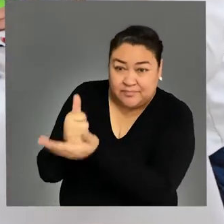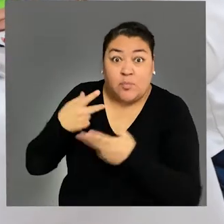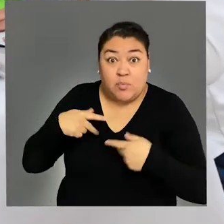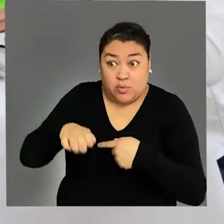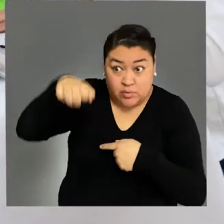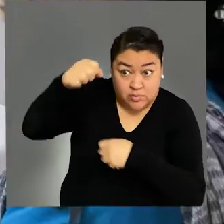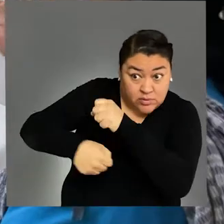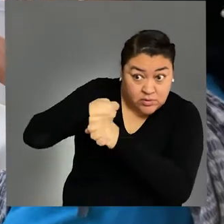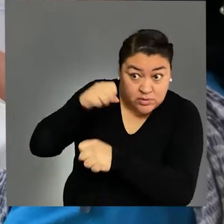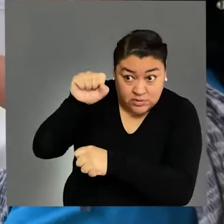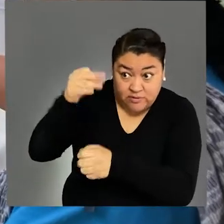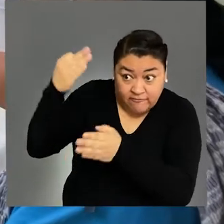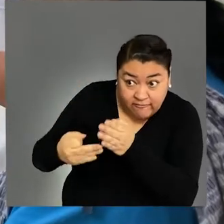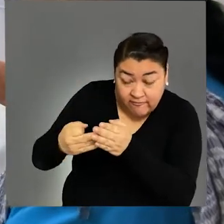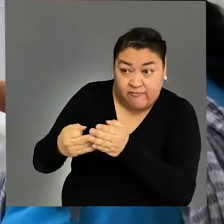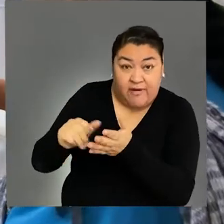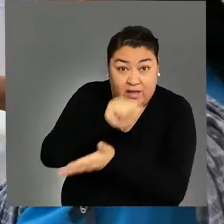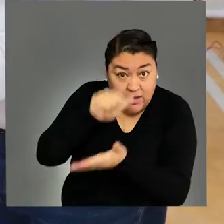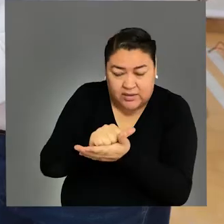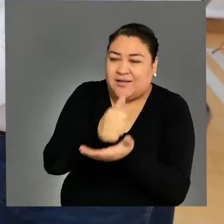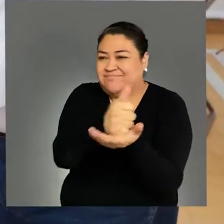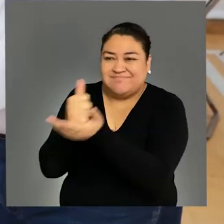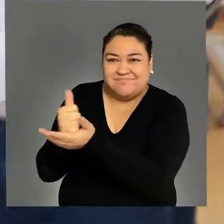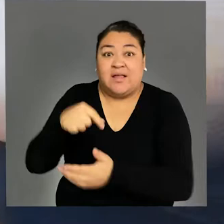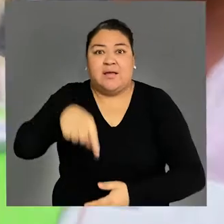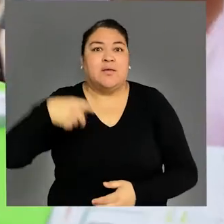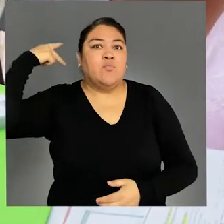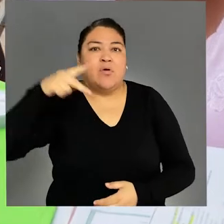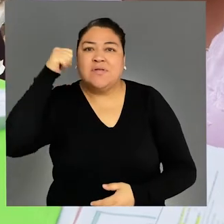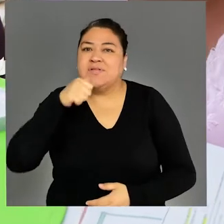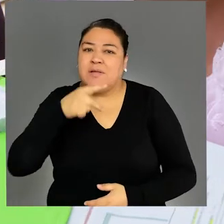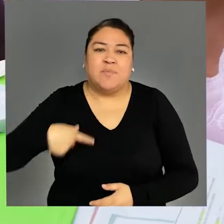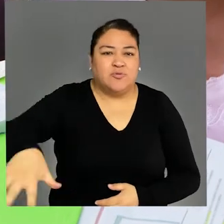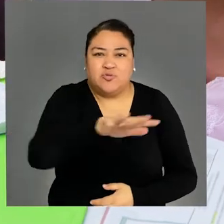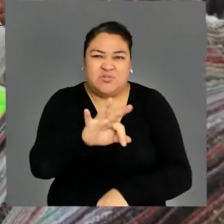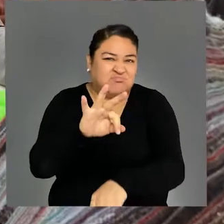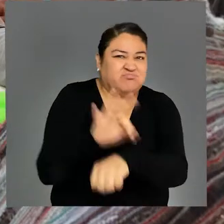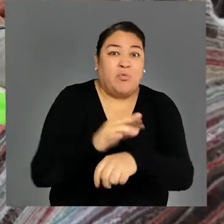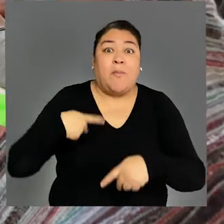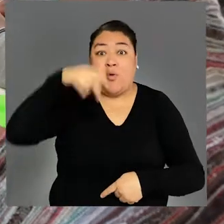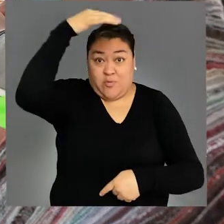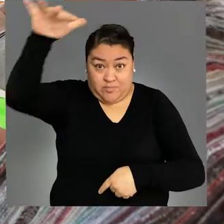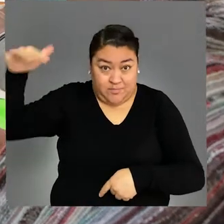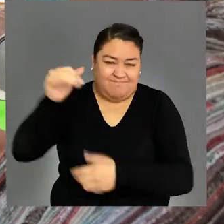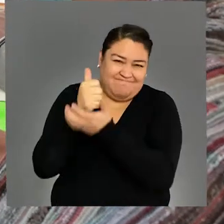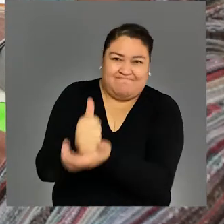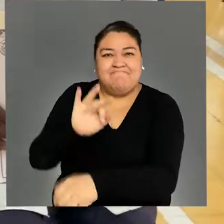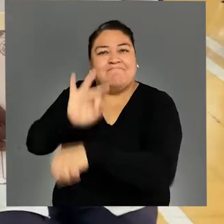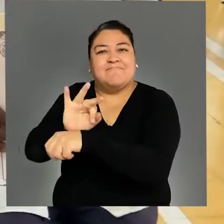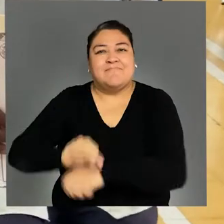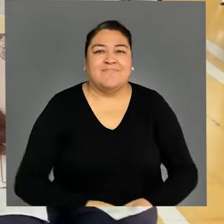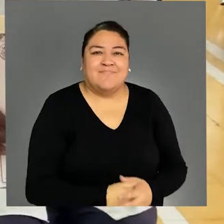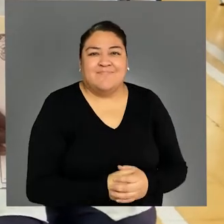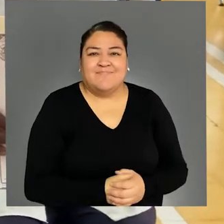ayudar a personas de 60 años en adelante a obtener su acta de nacimiento. En Puebla, garantizamos el derecho a la identidad de